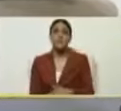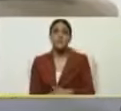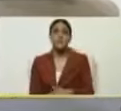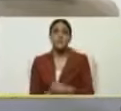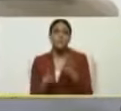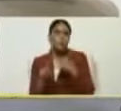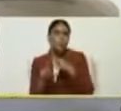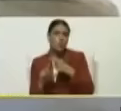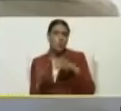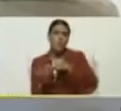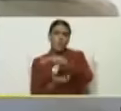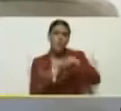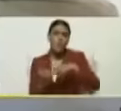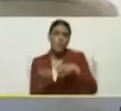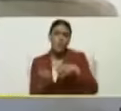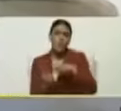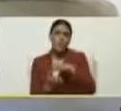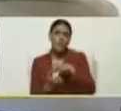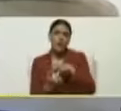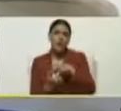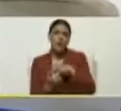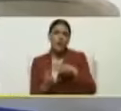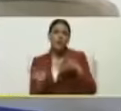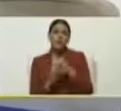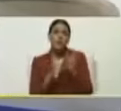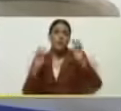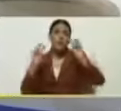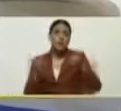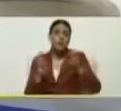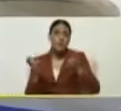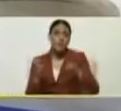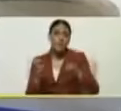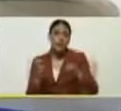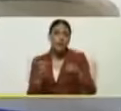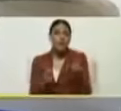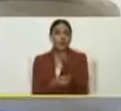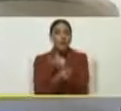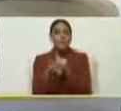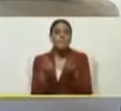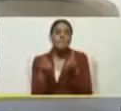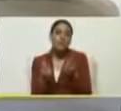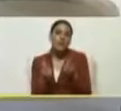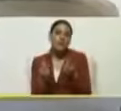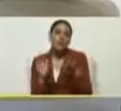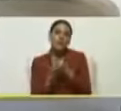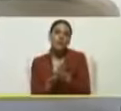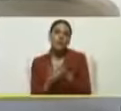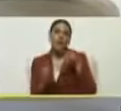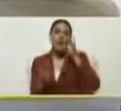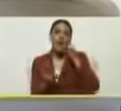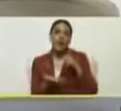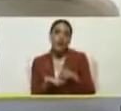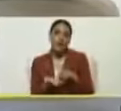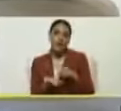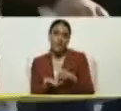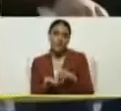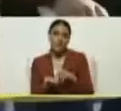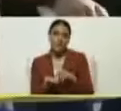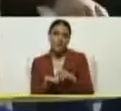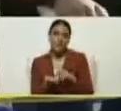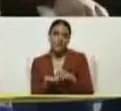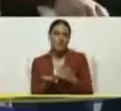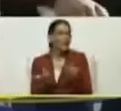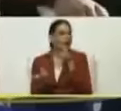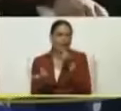Una de esas cosas, compañero presidente, es el tema del precio del café. El precio del café. ¿Qué ha